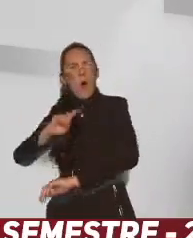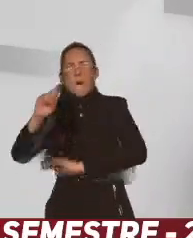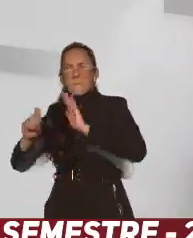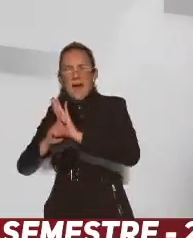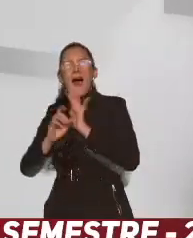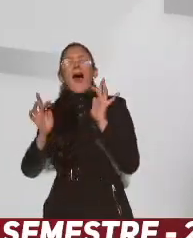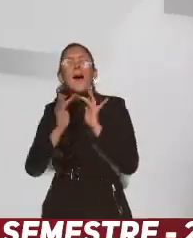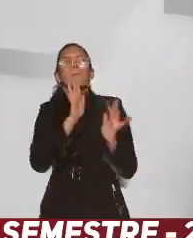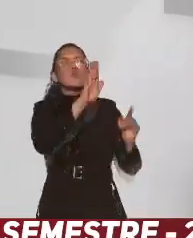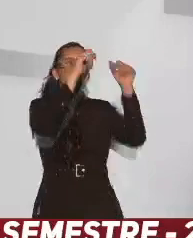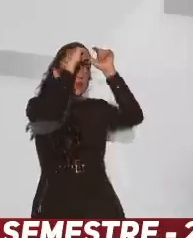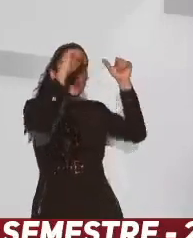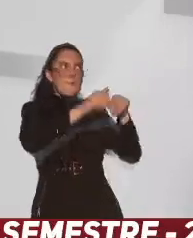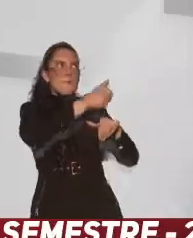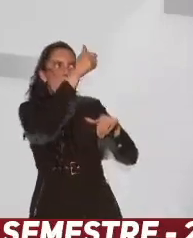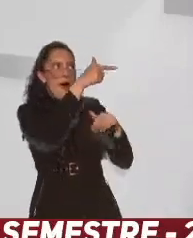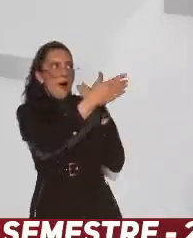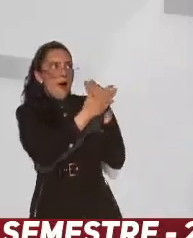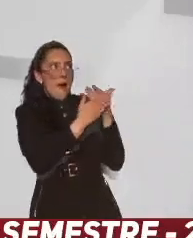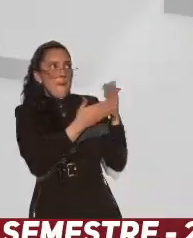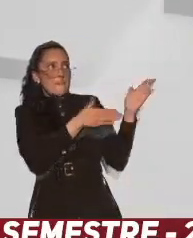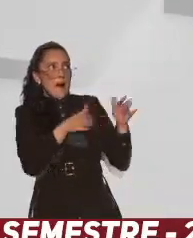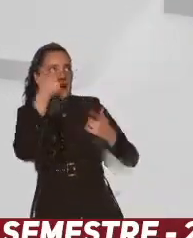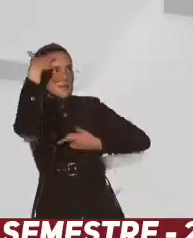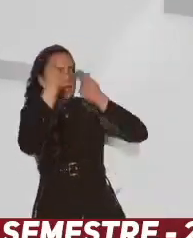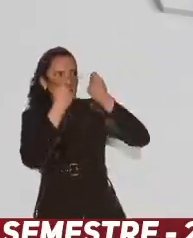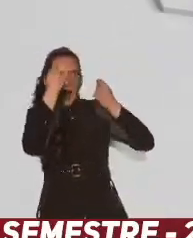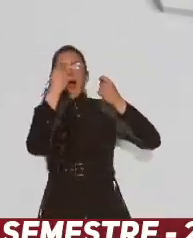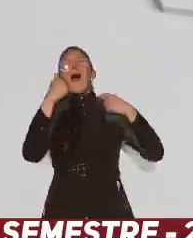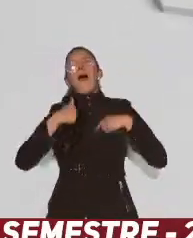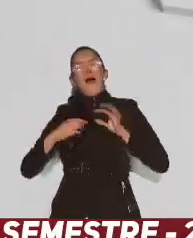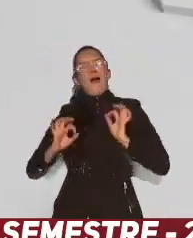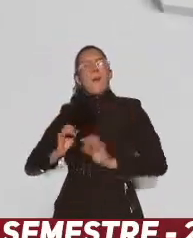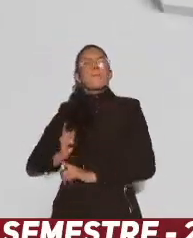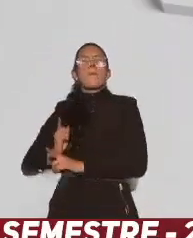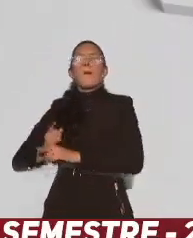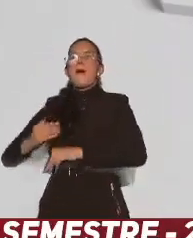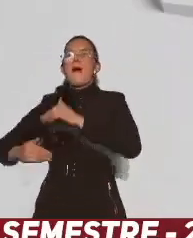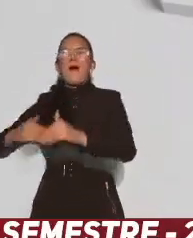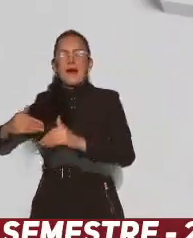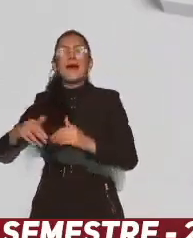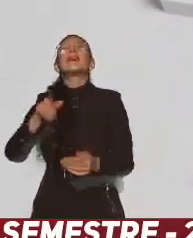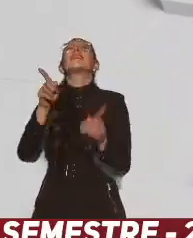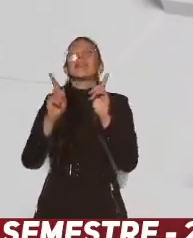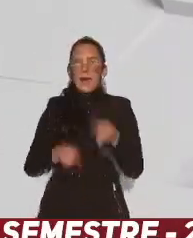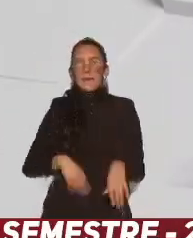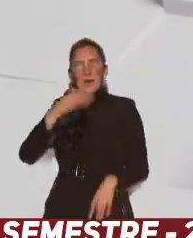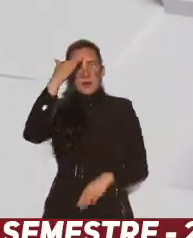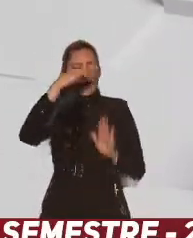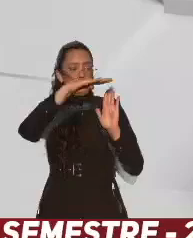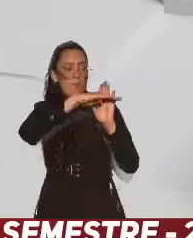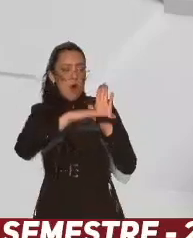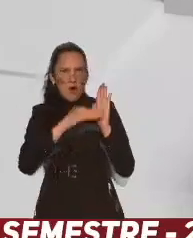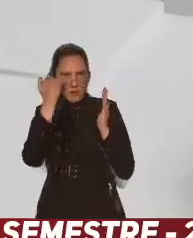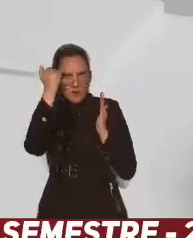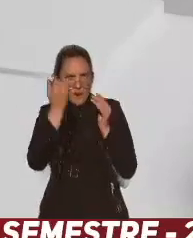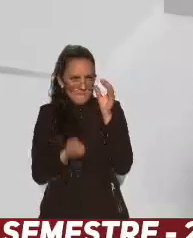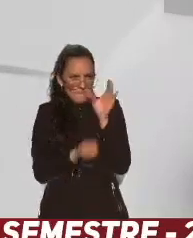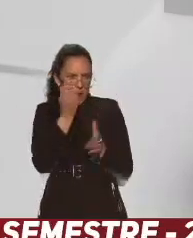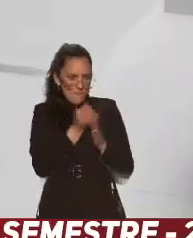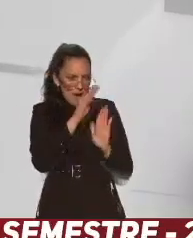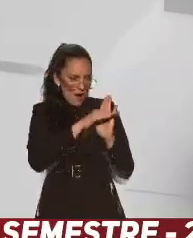el planeamiento estratégico y así emitir políticas para el desarrollo de los objetivos